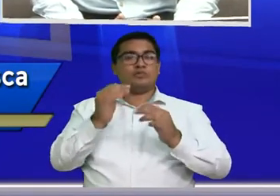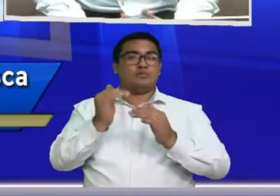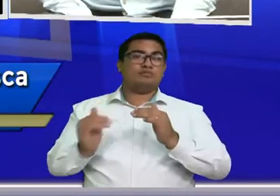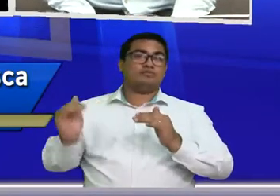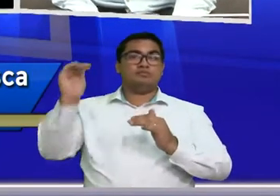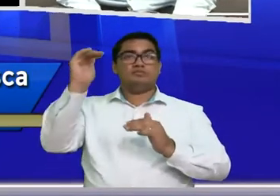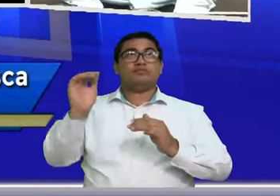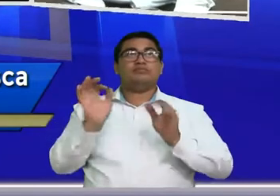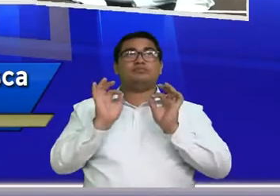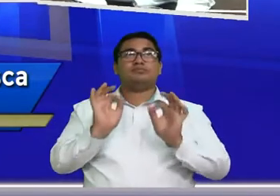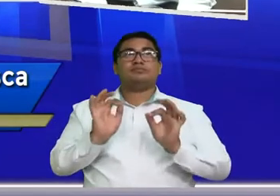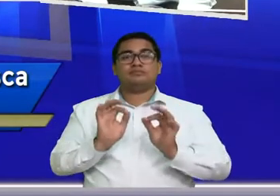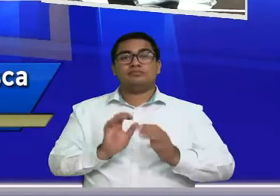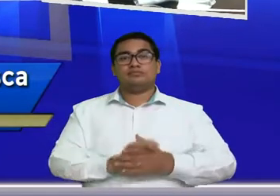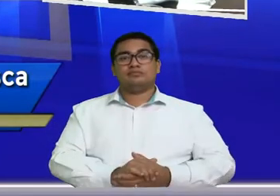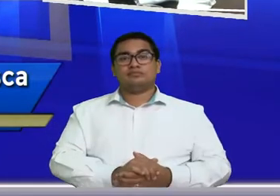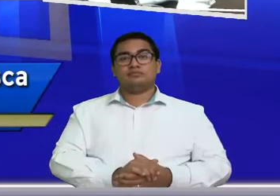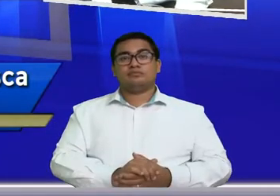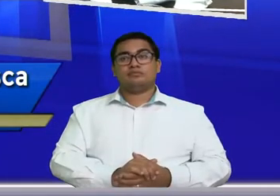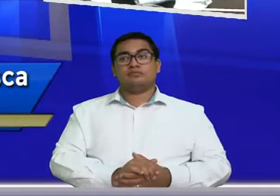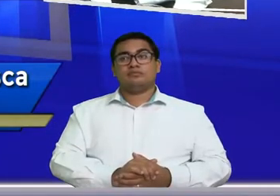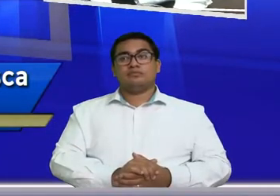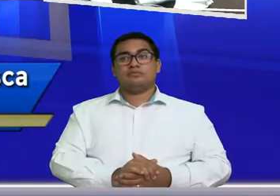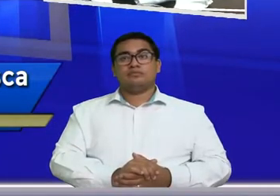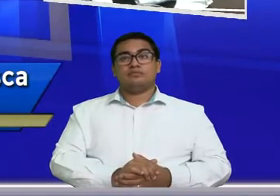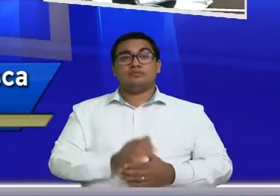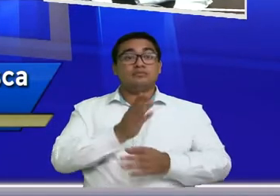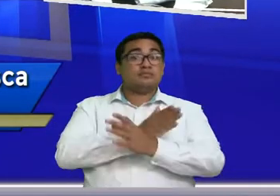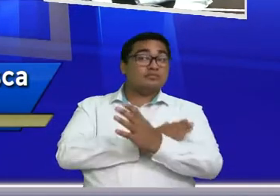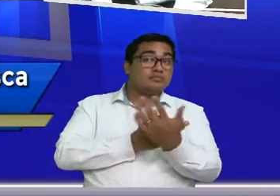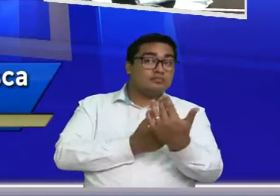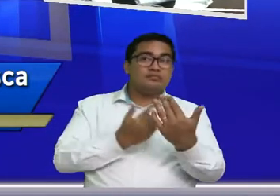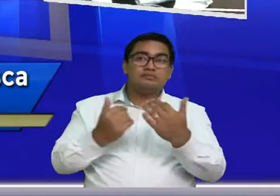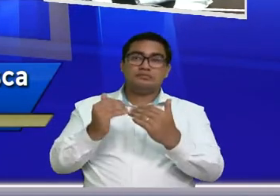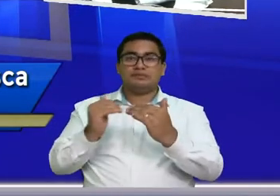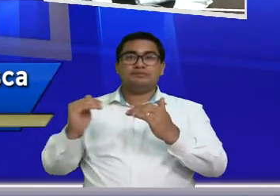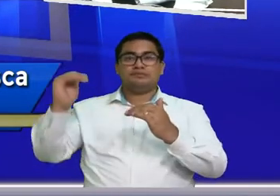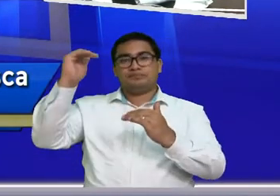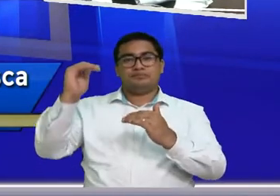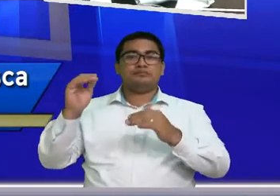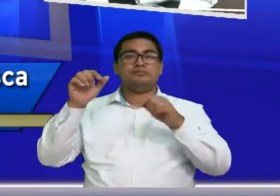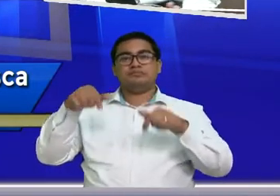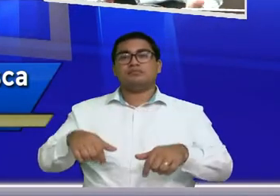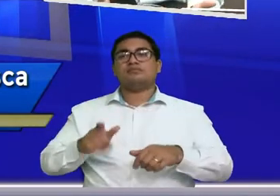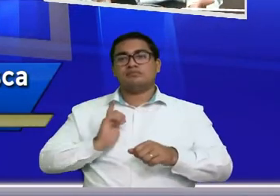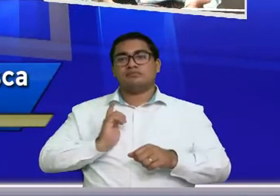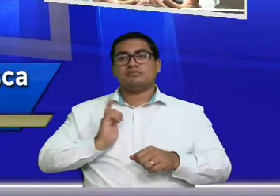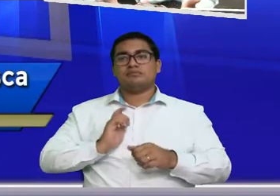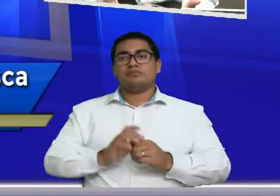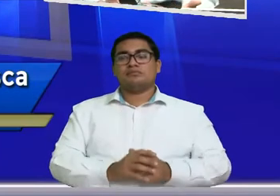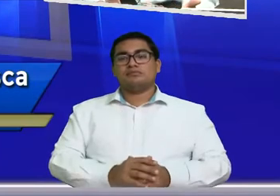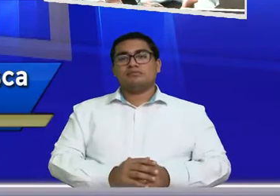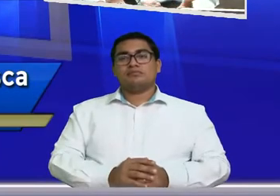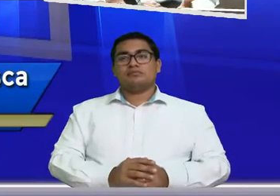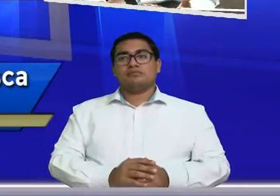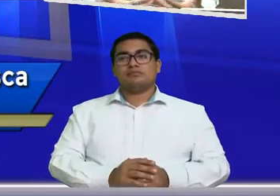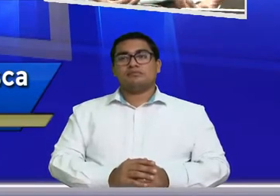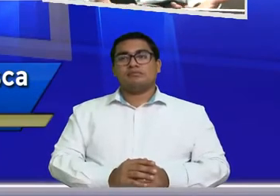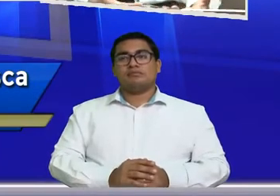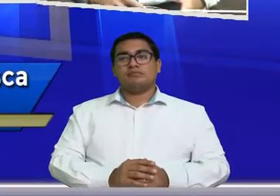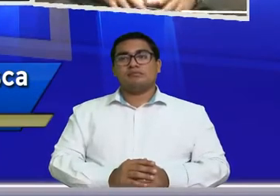claro. ¿Verdad? Por encima de lo proyectado. Por encima de lo proyectado, ¿verdad? Entonces,